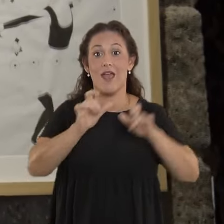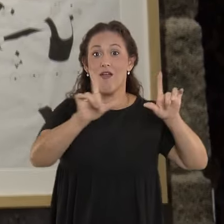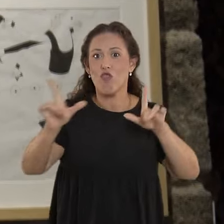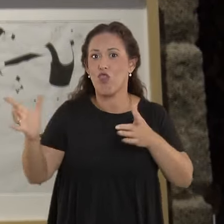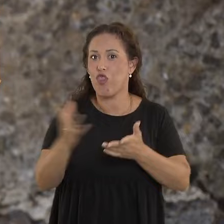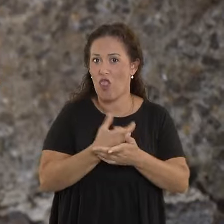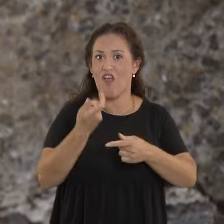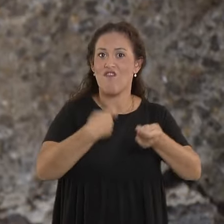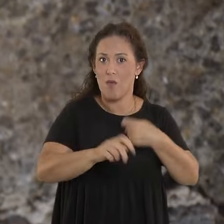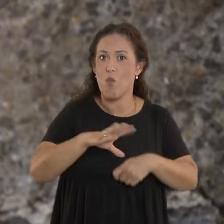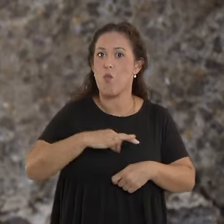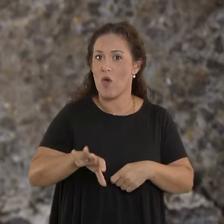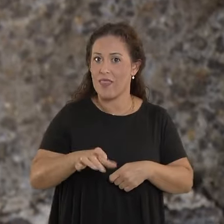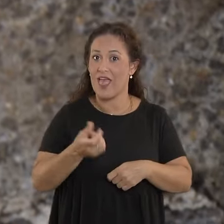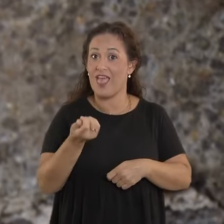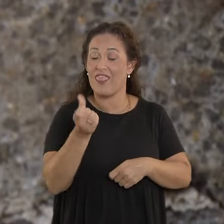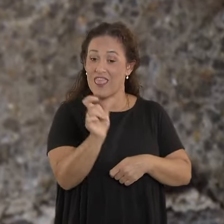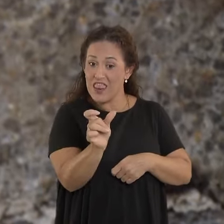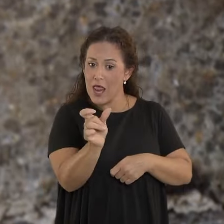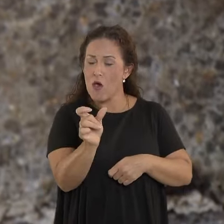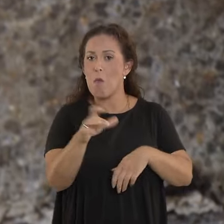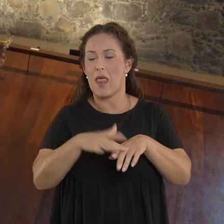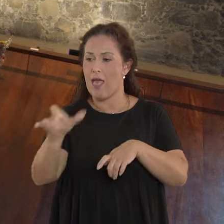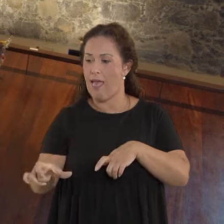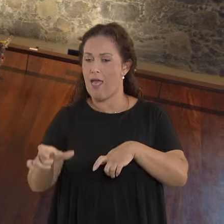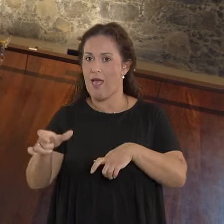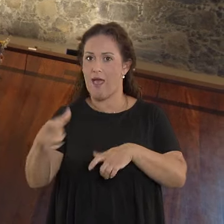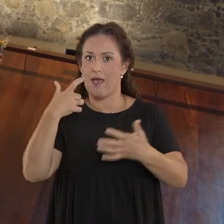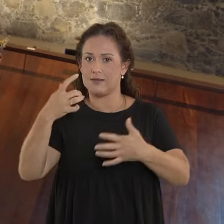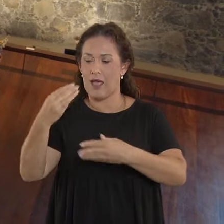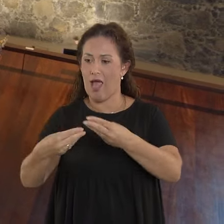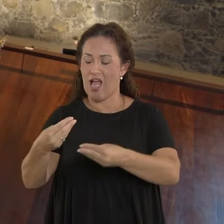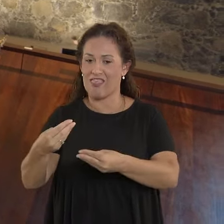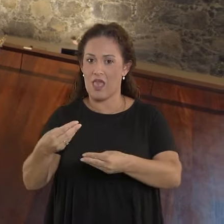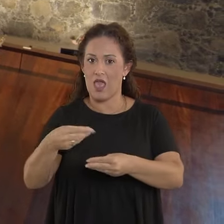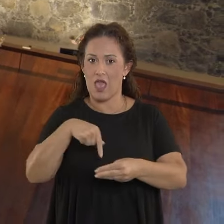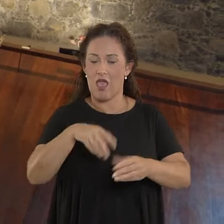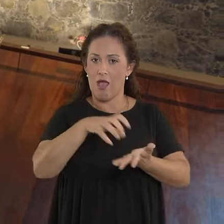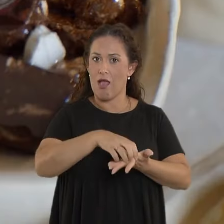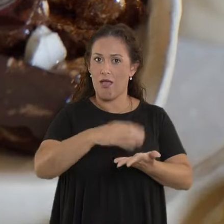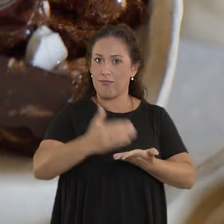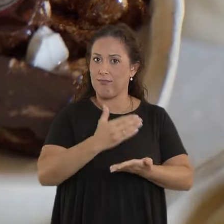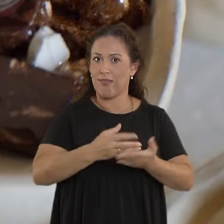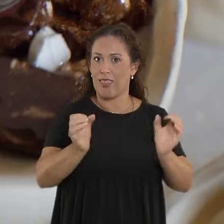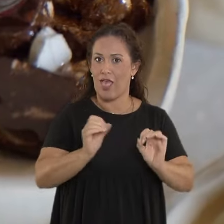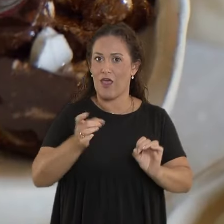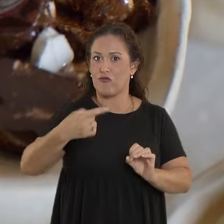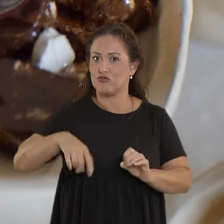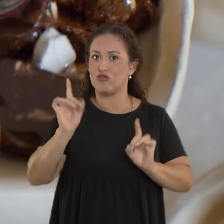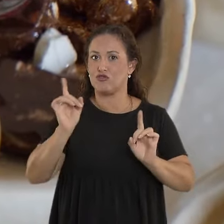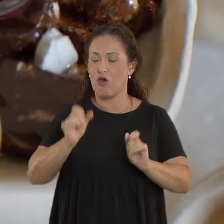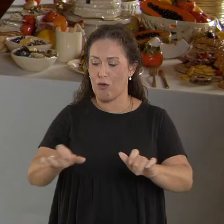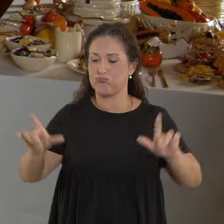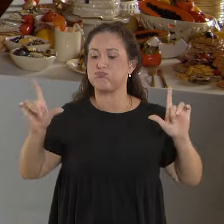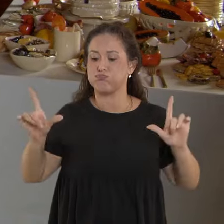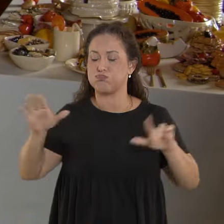el precio, todas las que se vendan, el dinero va íntegro para el artista, el festival no se queda nada, simplemente somos una puerta de